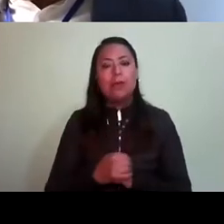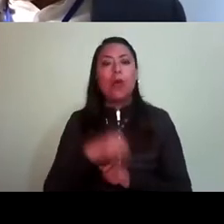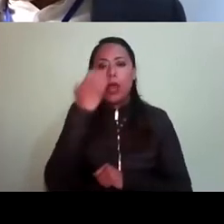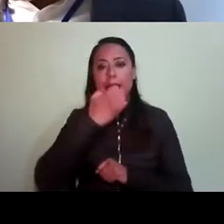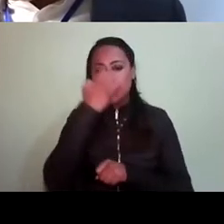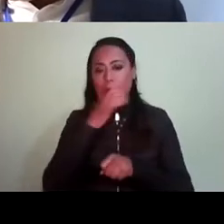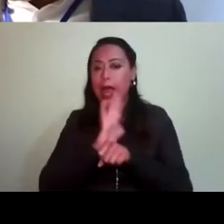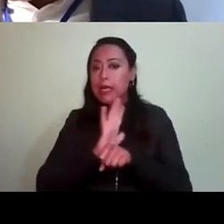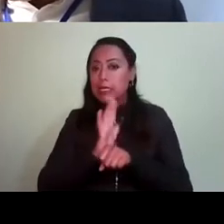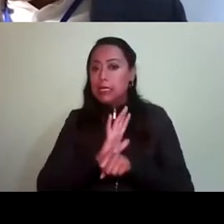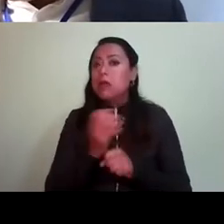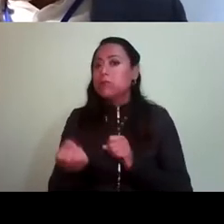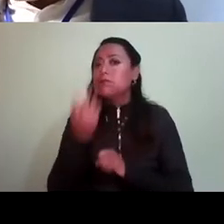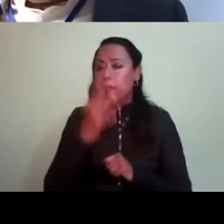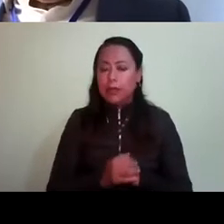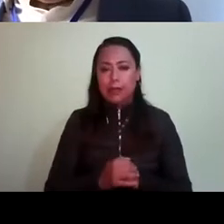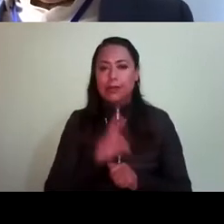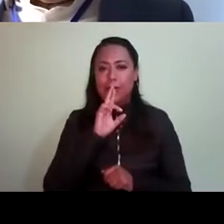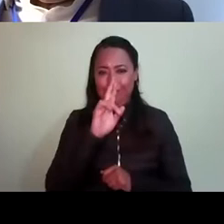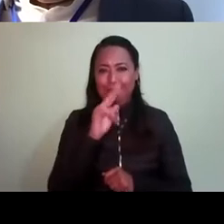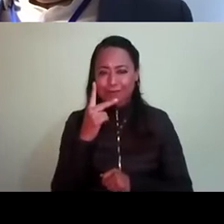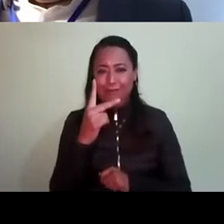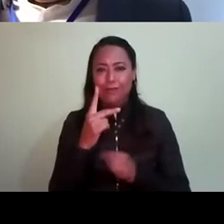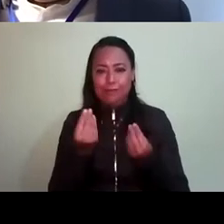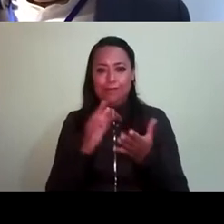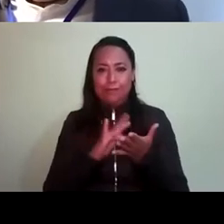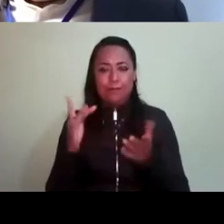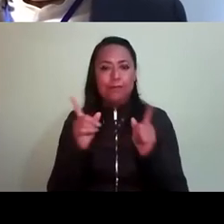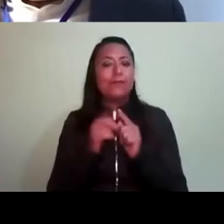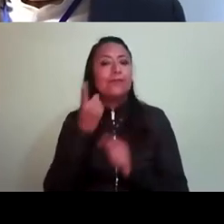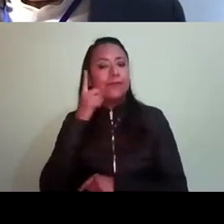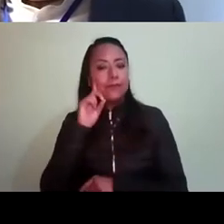sus respuestas, muchas gracias. Es cuanto, diputada presidenta.